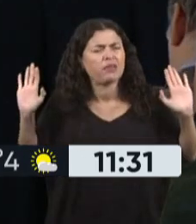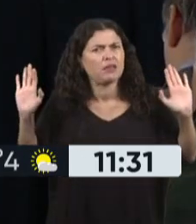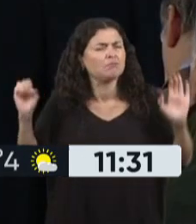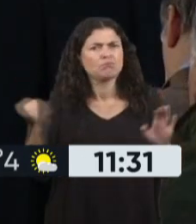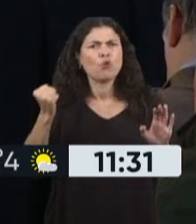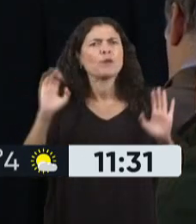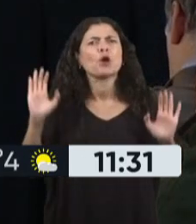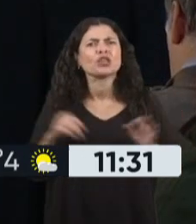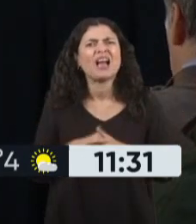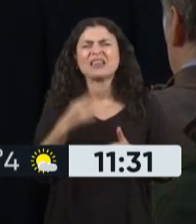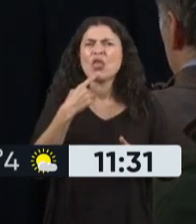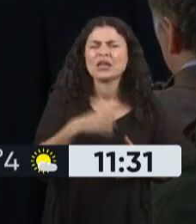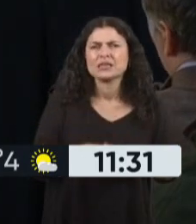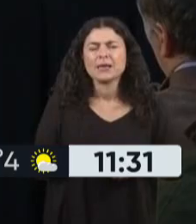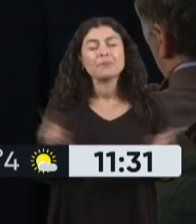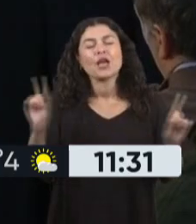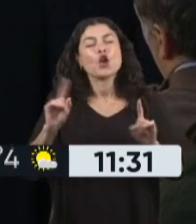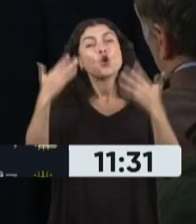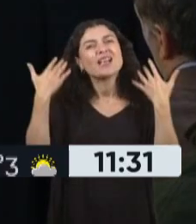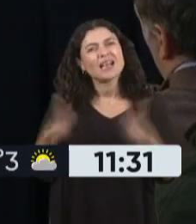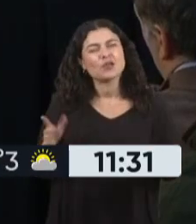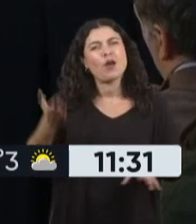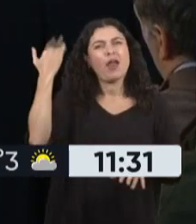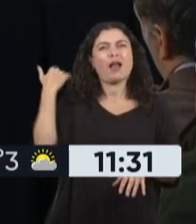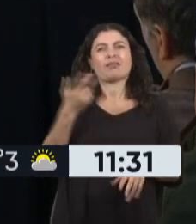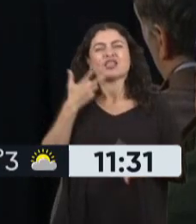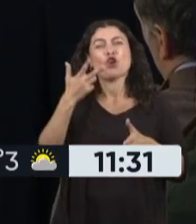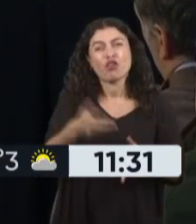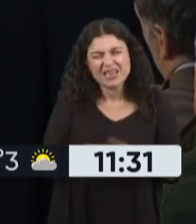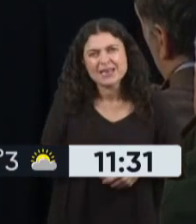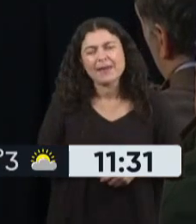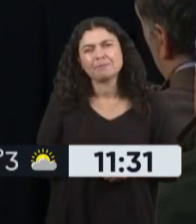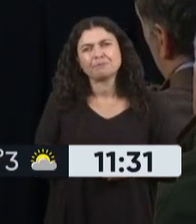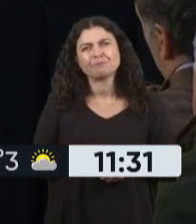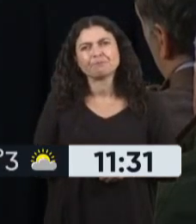Porque no casualmente mi eslogan coincidía